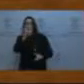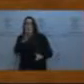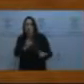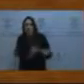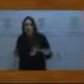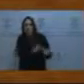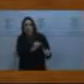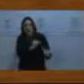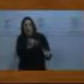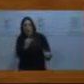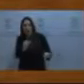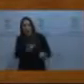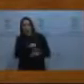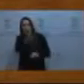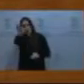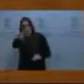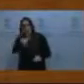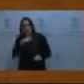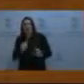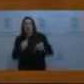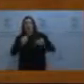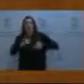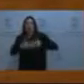para iniciar todo el trámite.